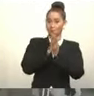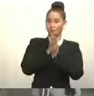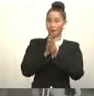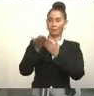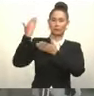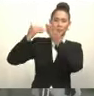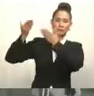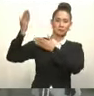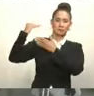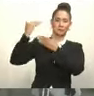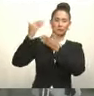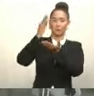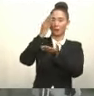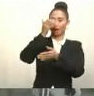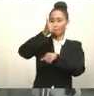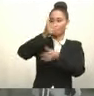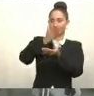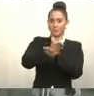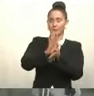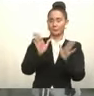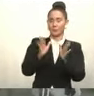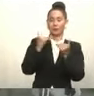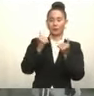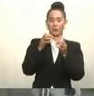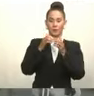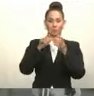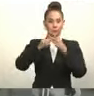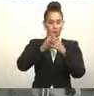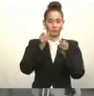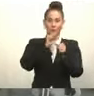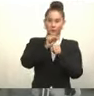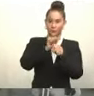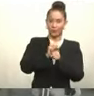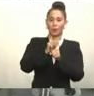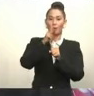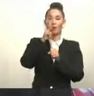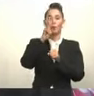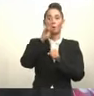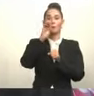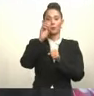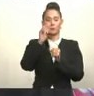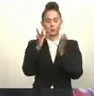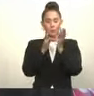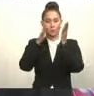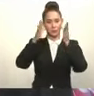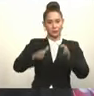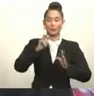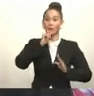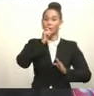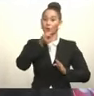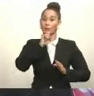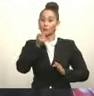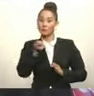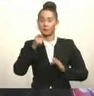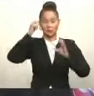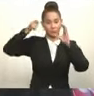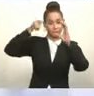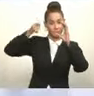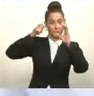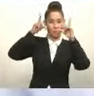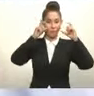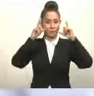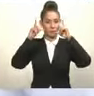el confinamiento a causa de la pandemia. Decenas de productores, técnicos, artistas, camarógrafos,